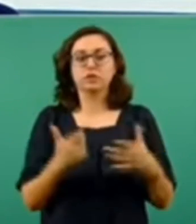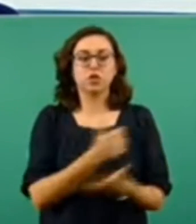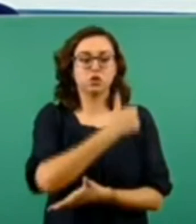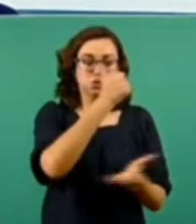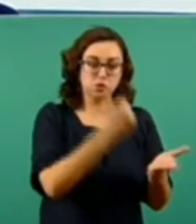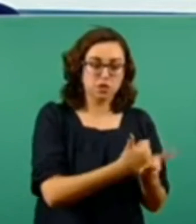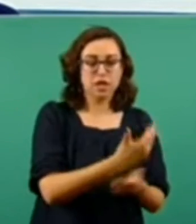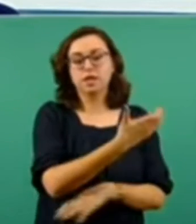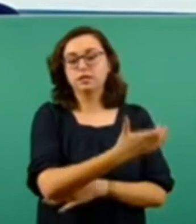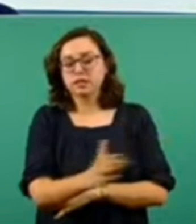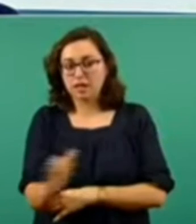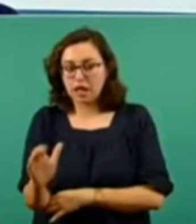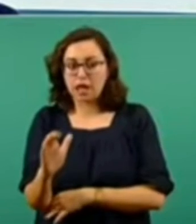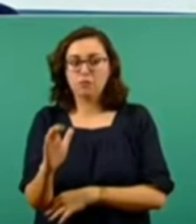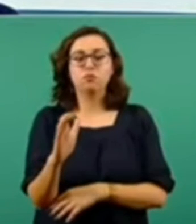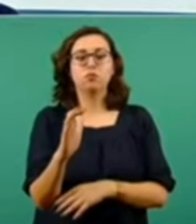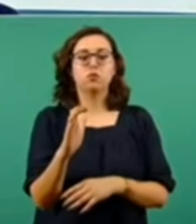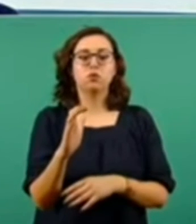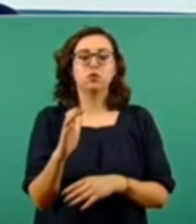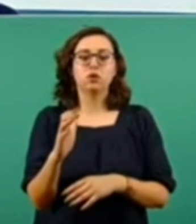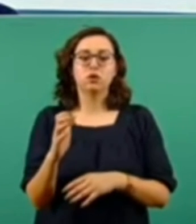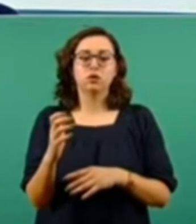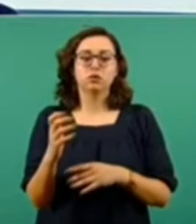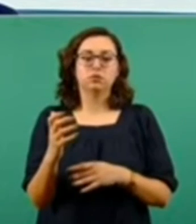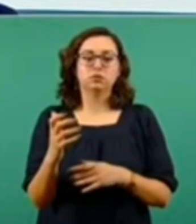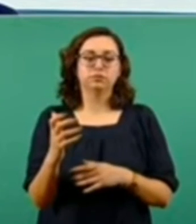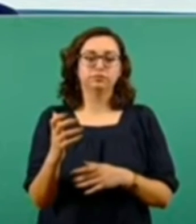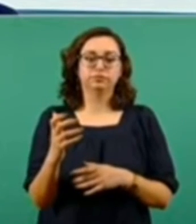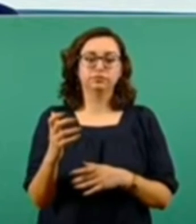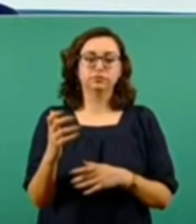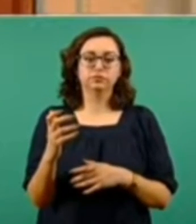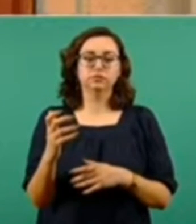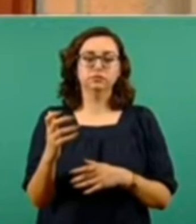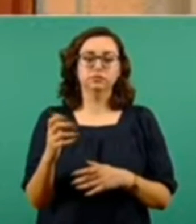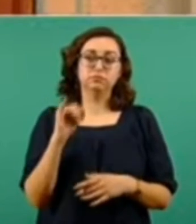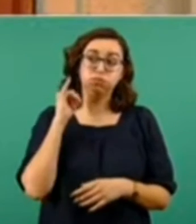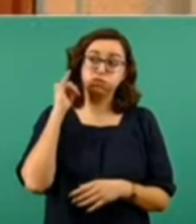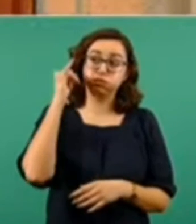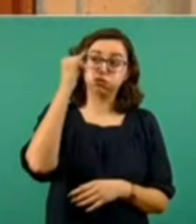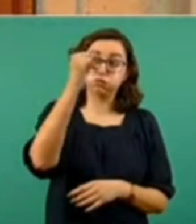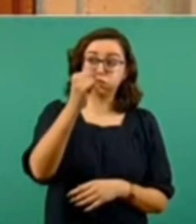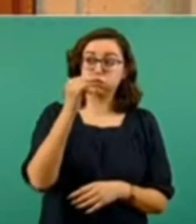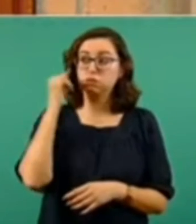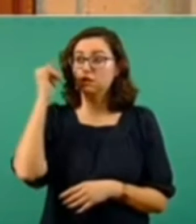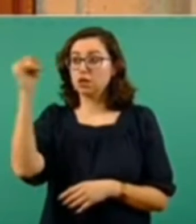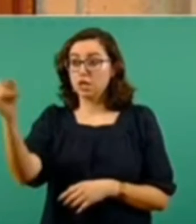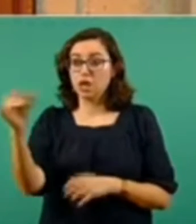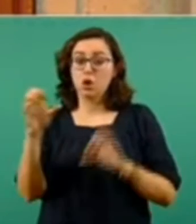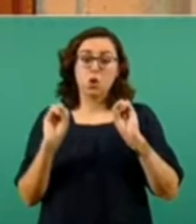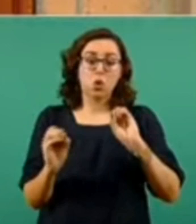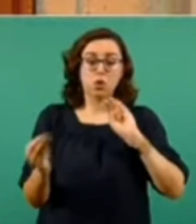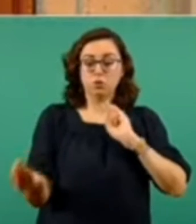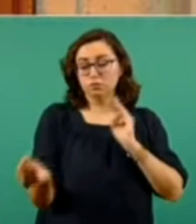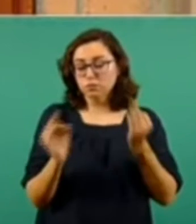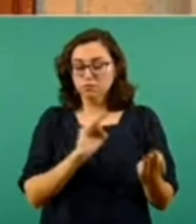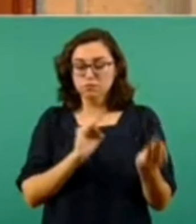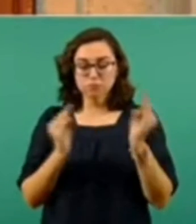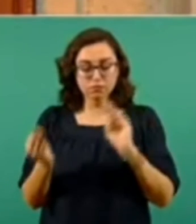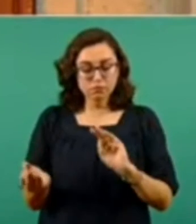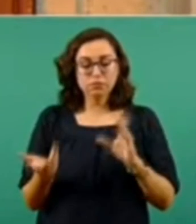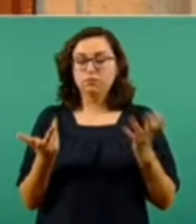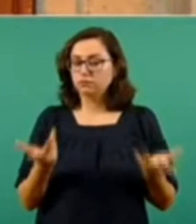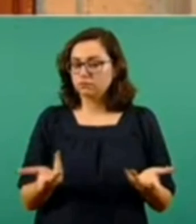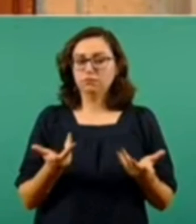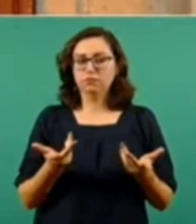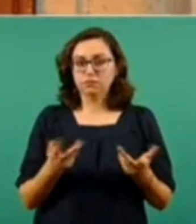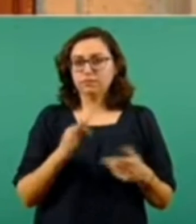como zonas rurales, tanto en su momento como áreas obviamente apartadas o áreas en las que es mucho más fácil llegar con la